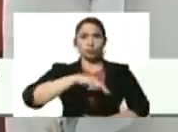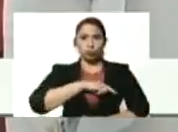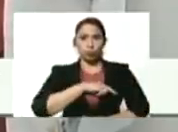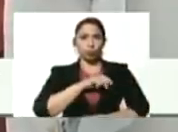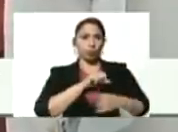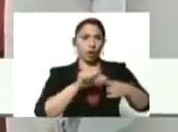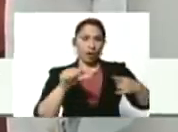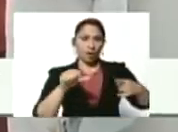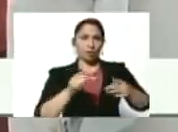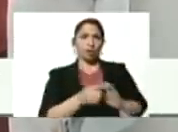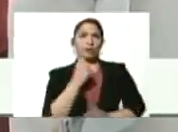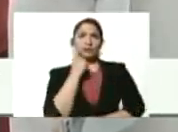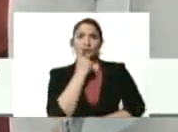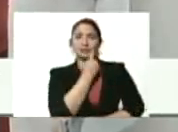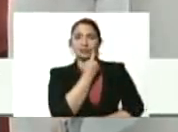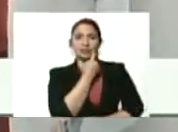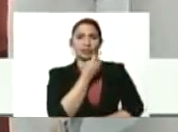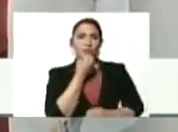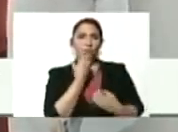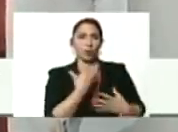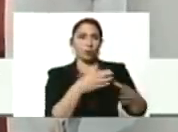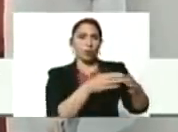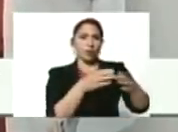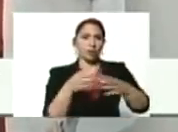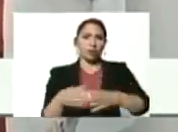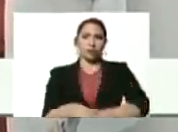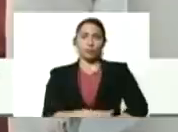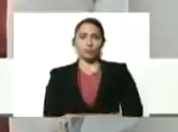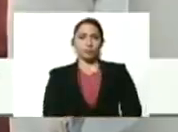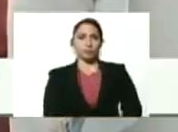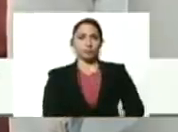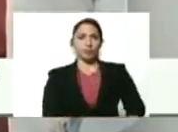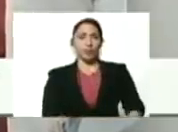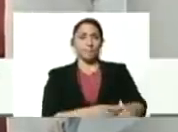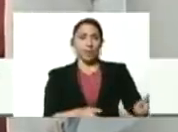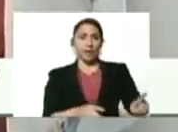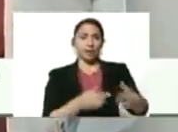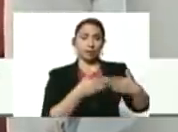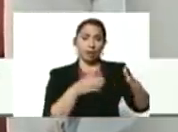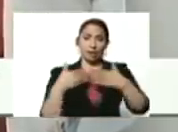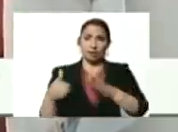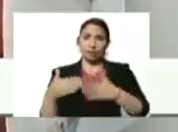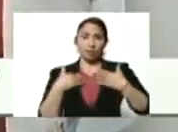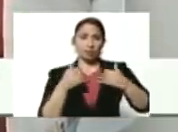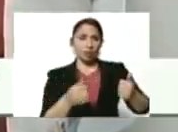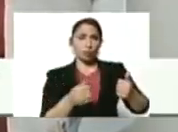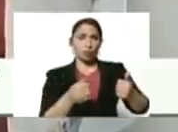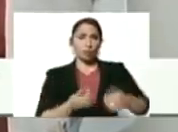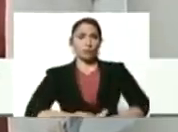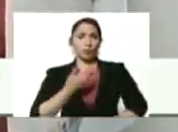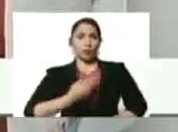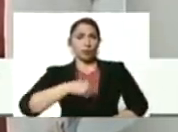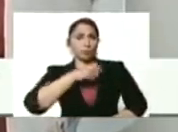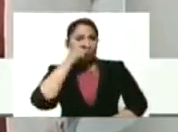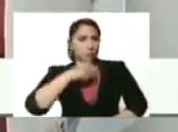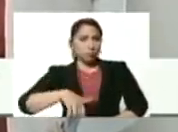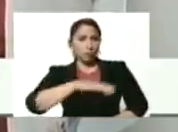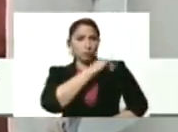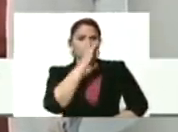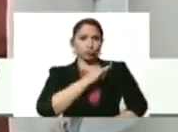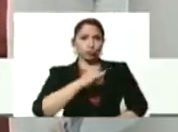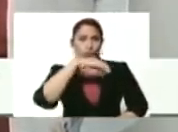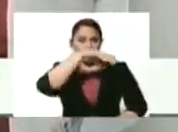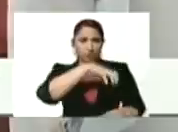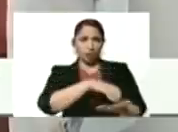área odontológica, con buenos equipamientos, presidente, para garantizar la salud bucal de nuestro pueblo zuliano. Desde el Estado Zulia,